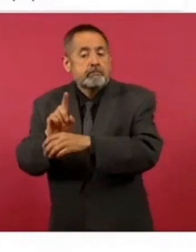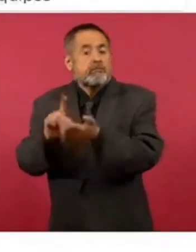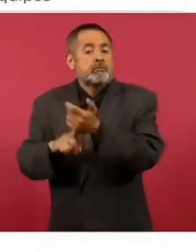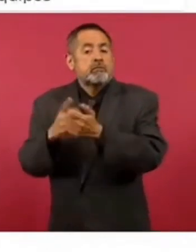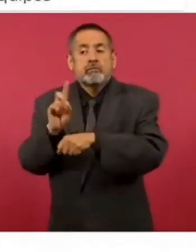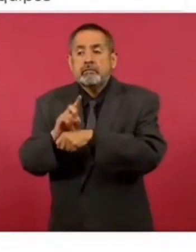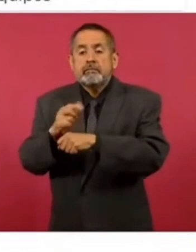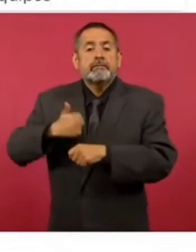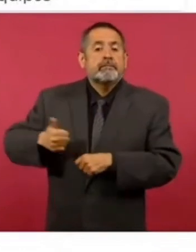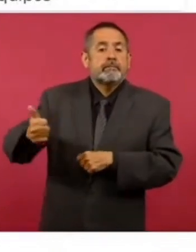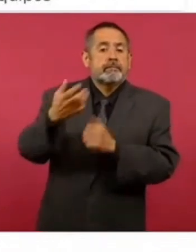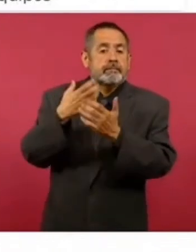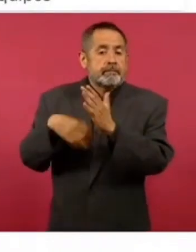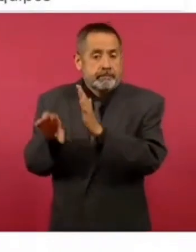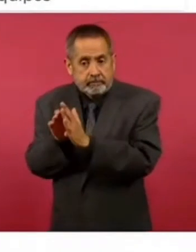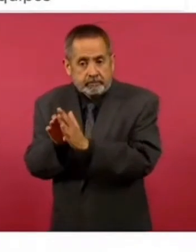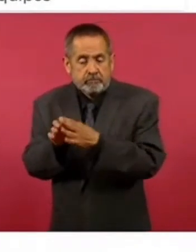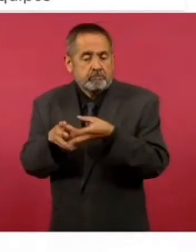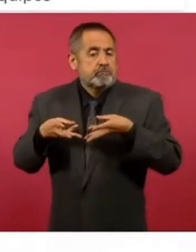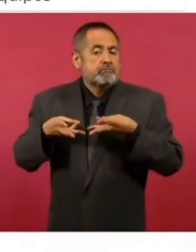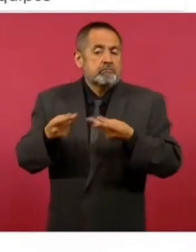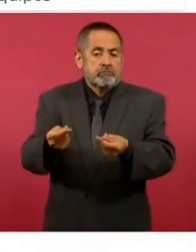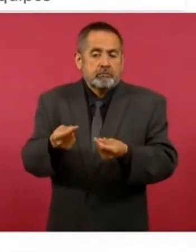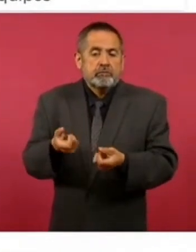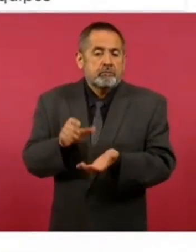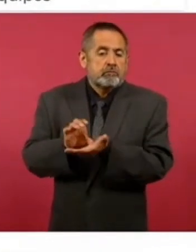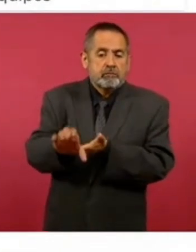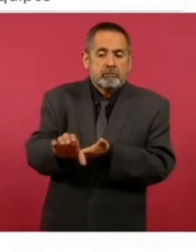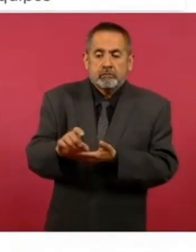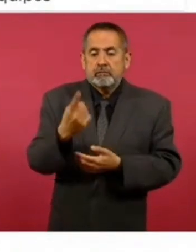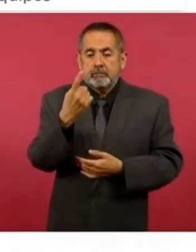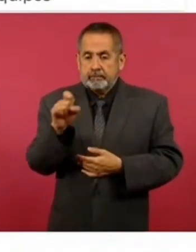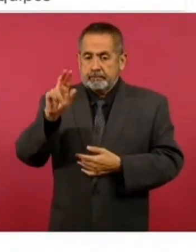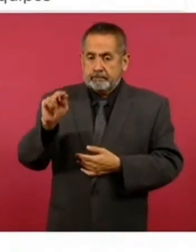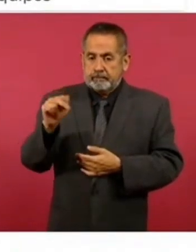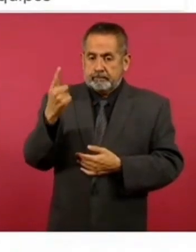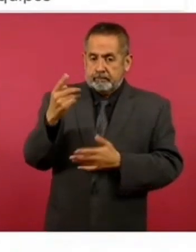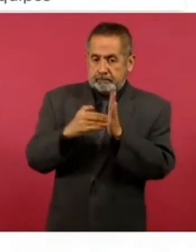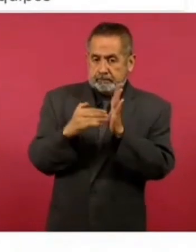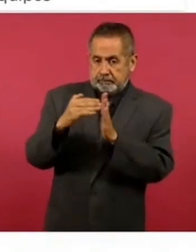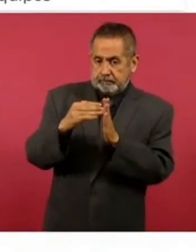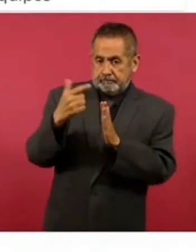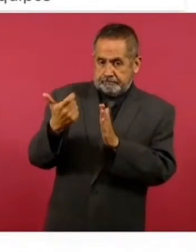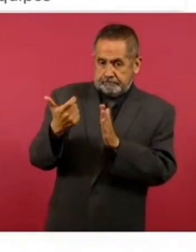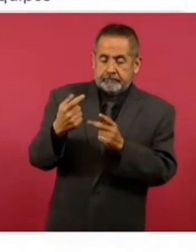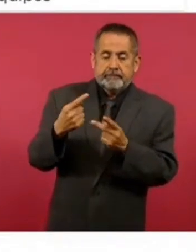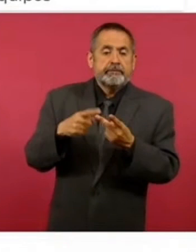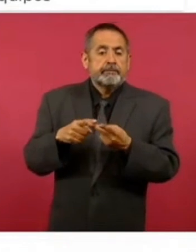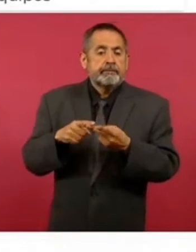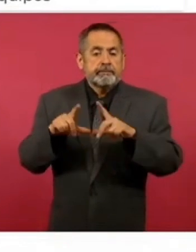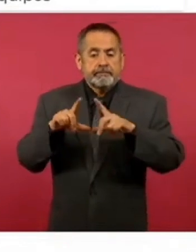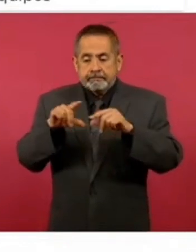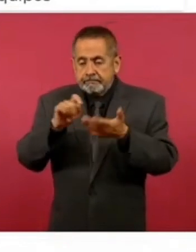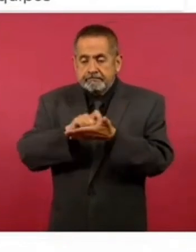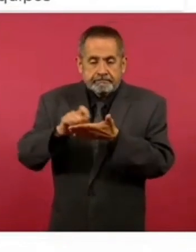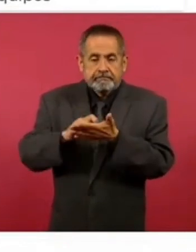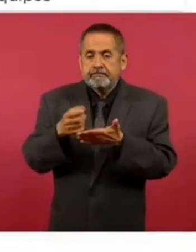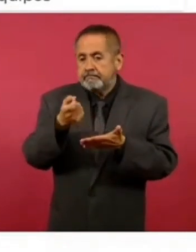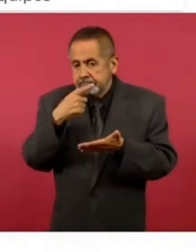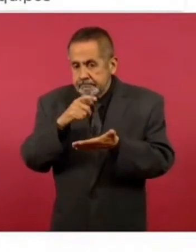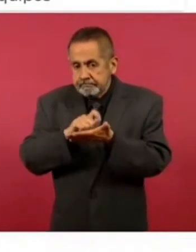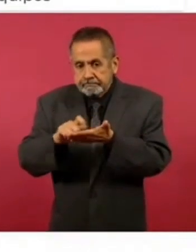quirófano. La inversión en el segundo nivel de atención ha sido de 181 millones de pesos y el abasto de medicamentos se